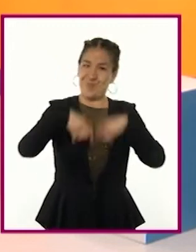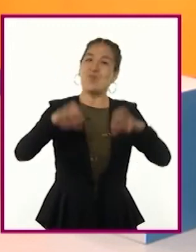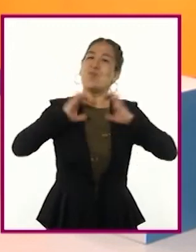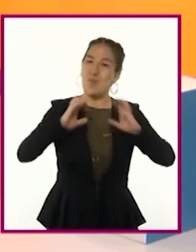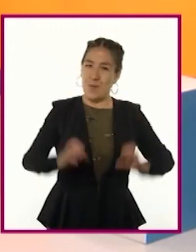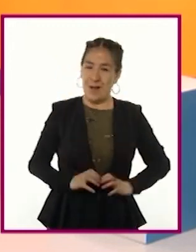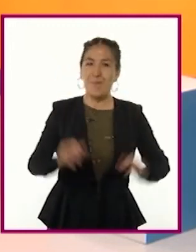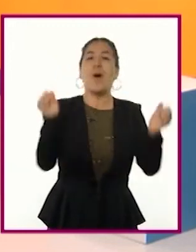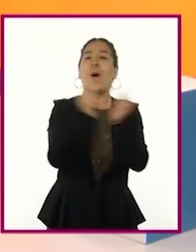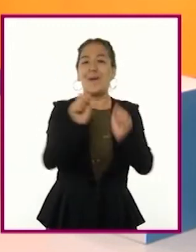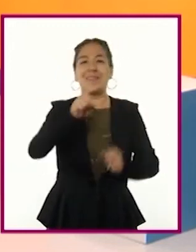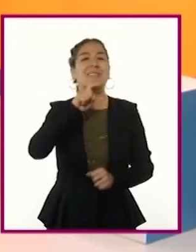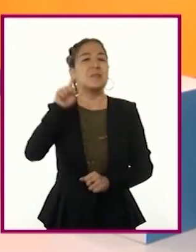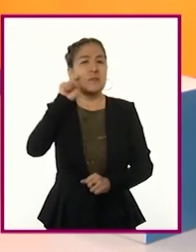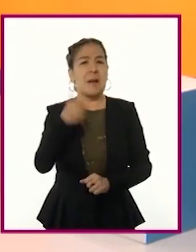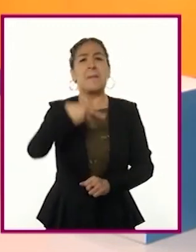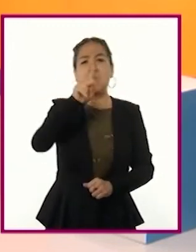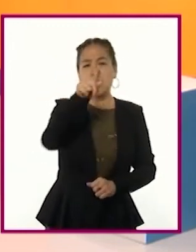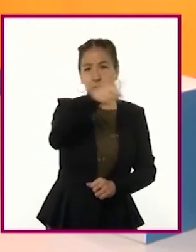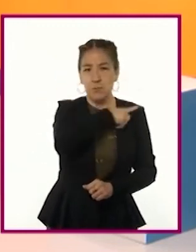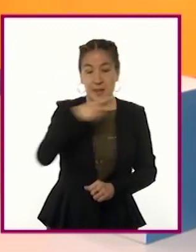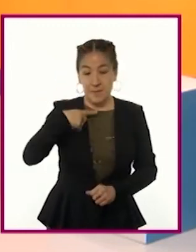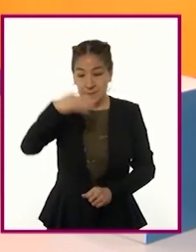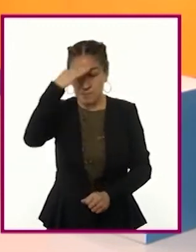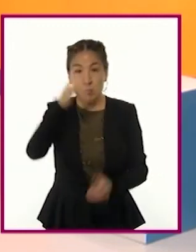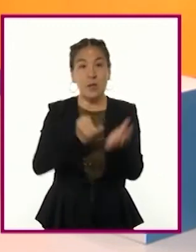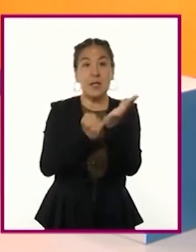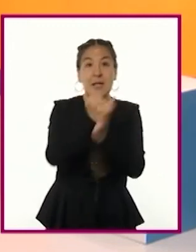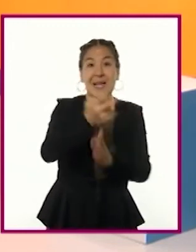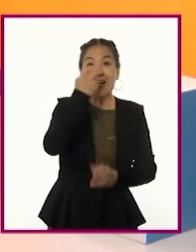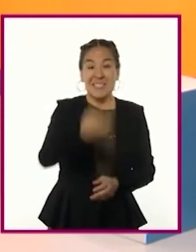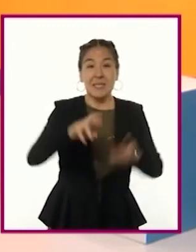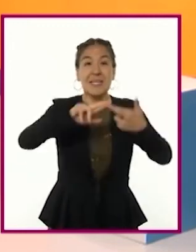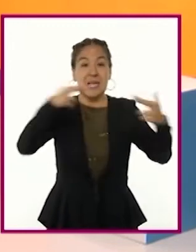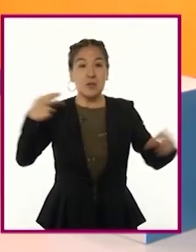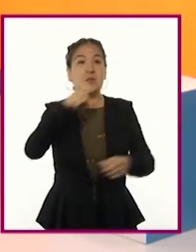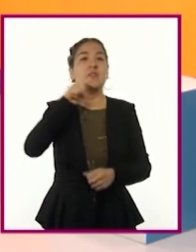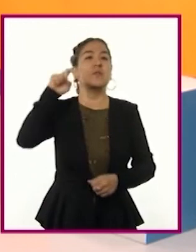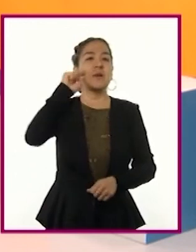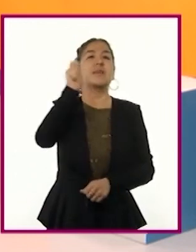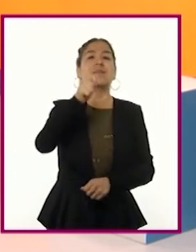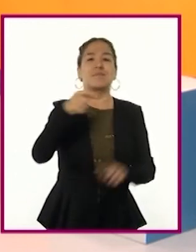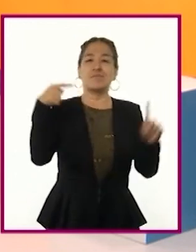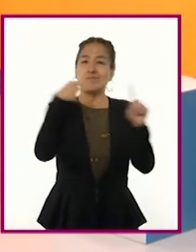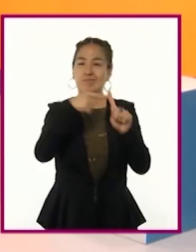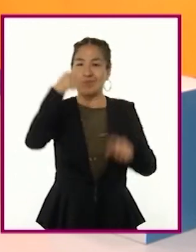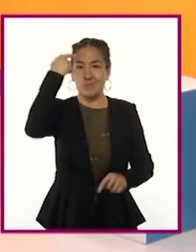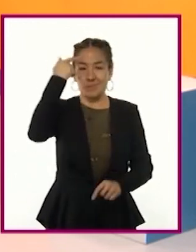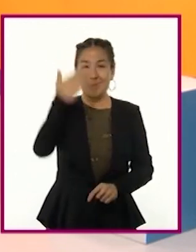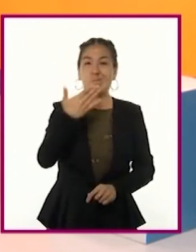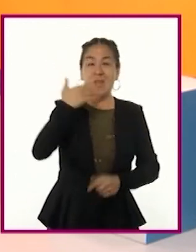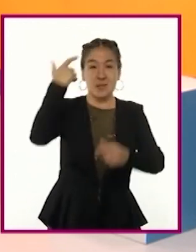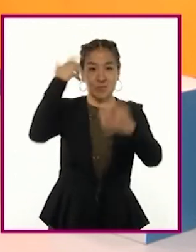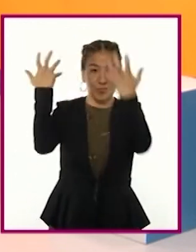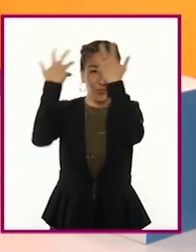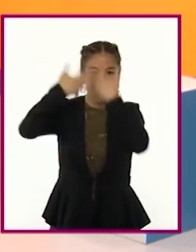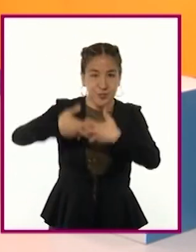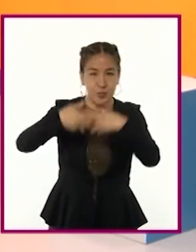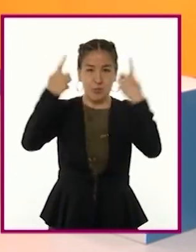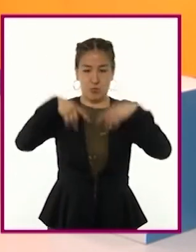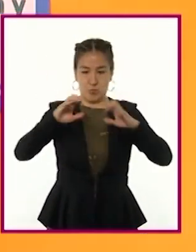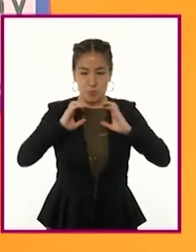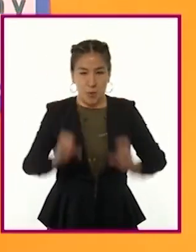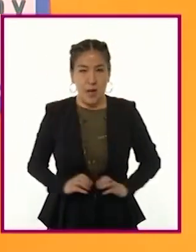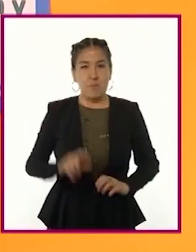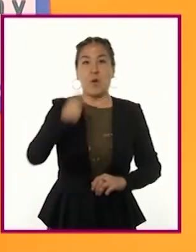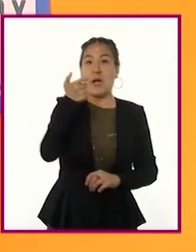la sexualidad. Pero conviene que la decisión de tener relaciones sexuales se base en una madurez física, psicológica y